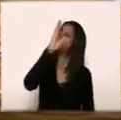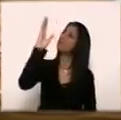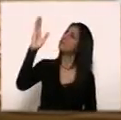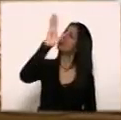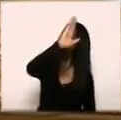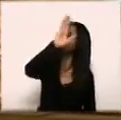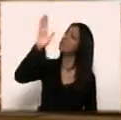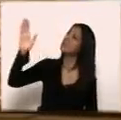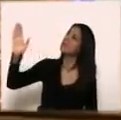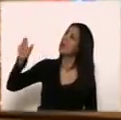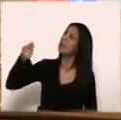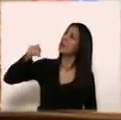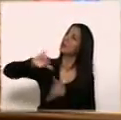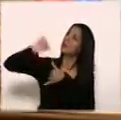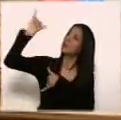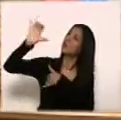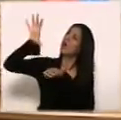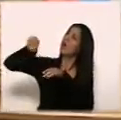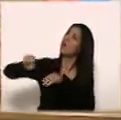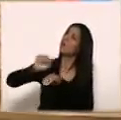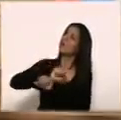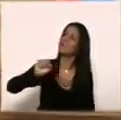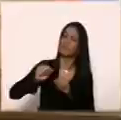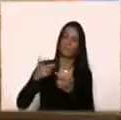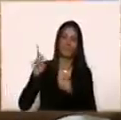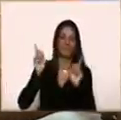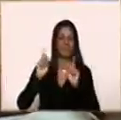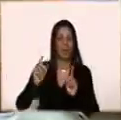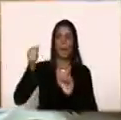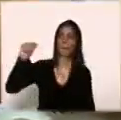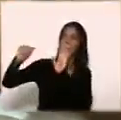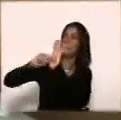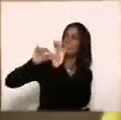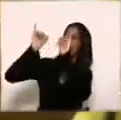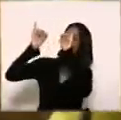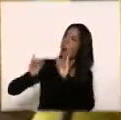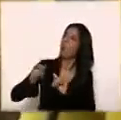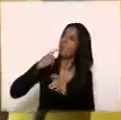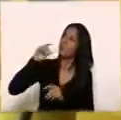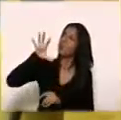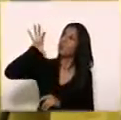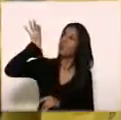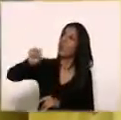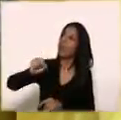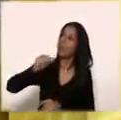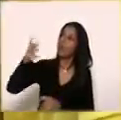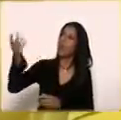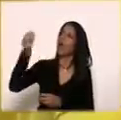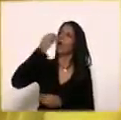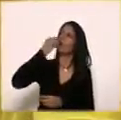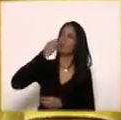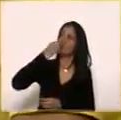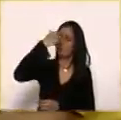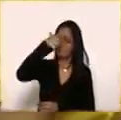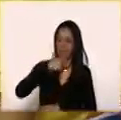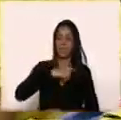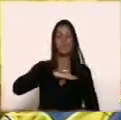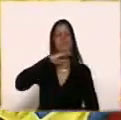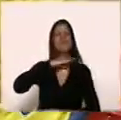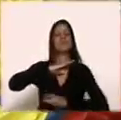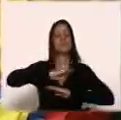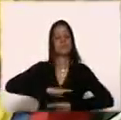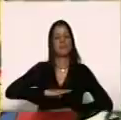sin poder adquirirlo, sino que esté puesto al precio justo y pueda ser comprado para satisfacer nuestras